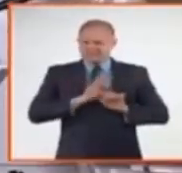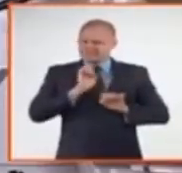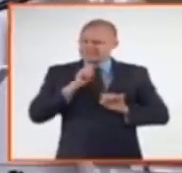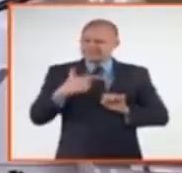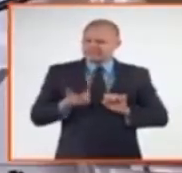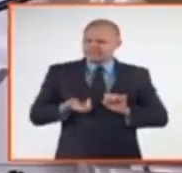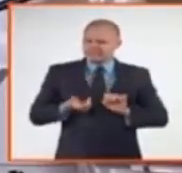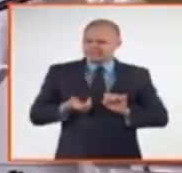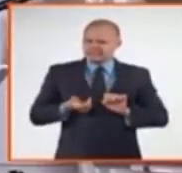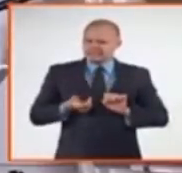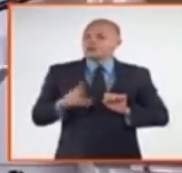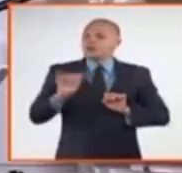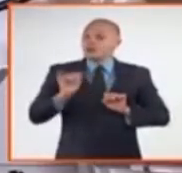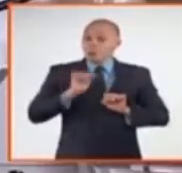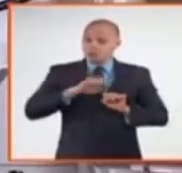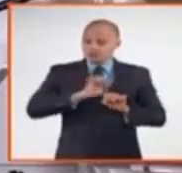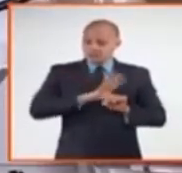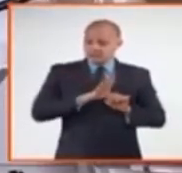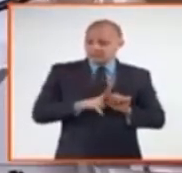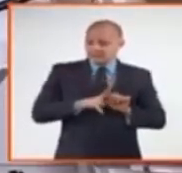evade la